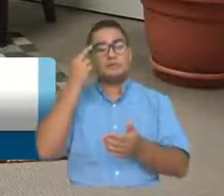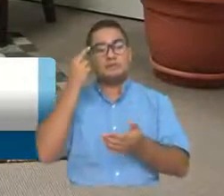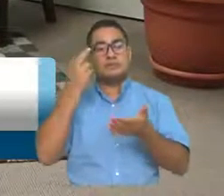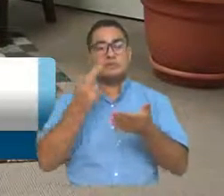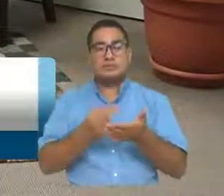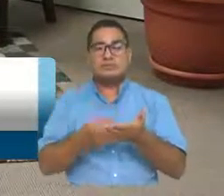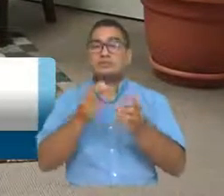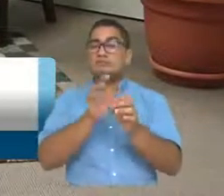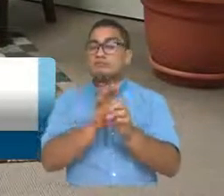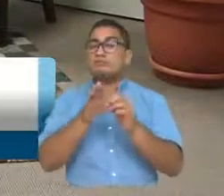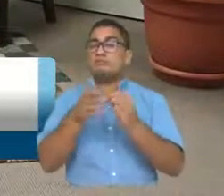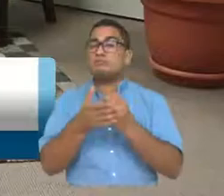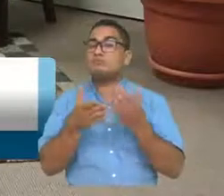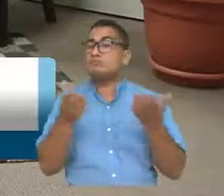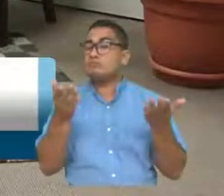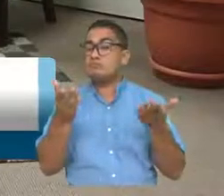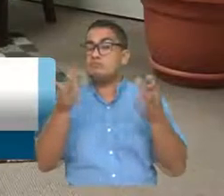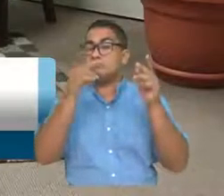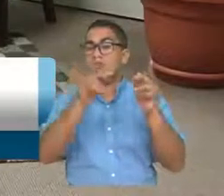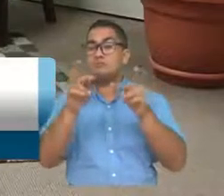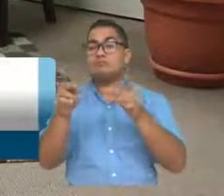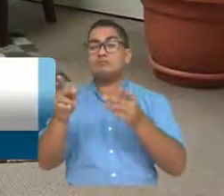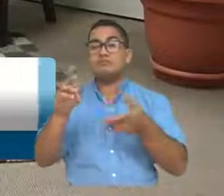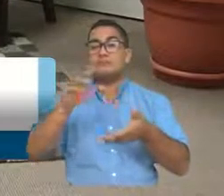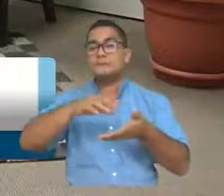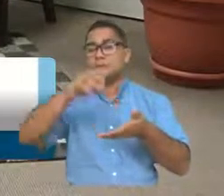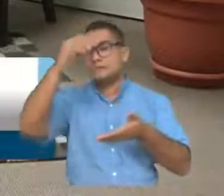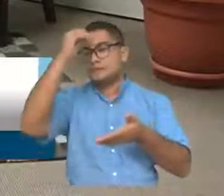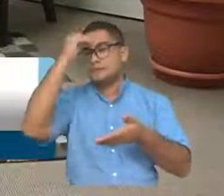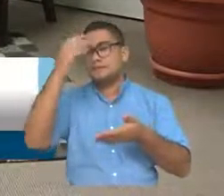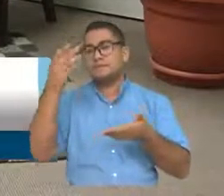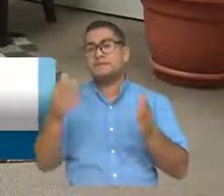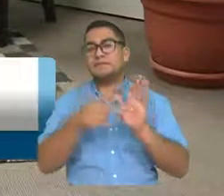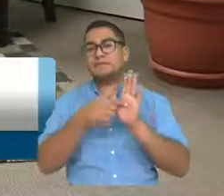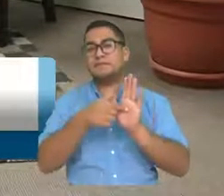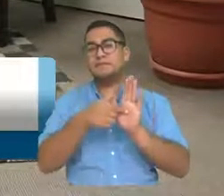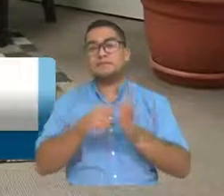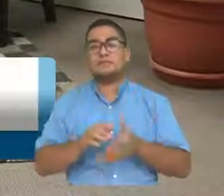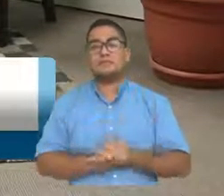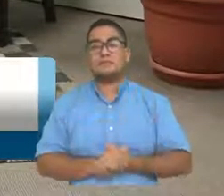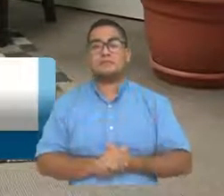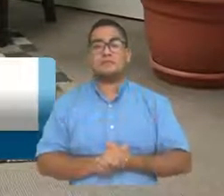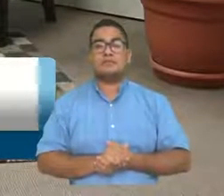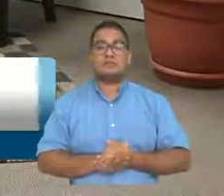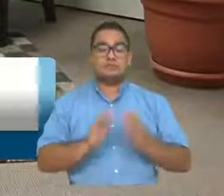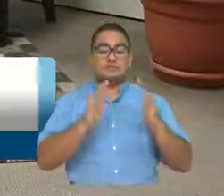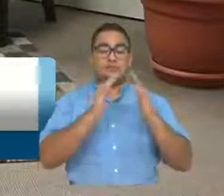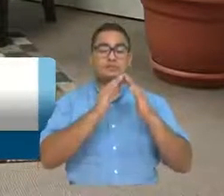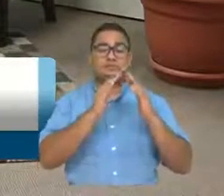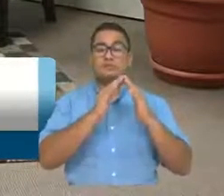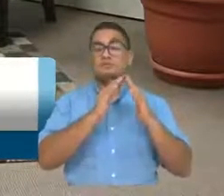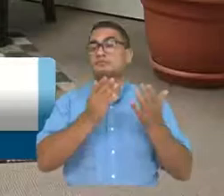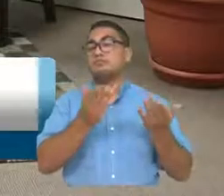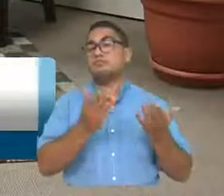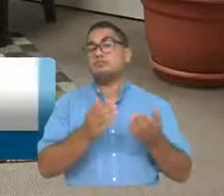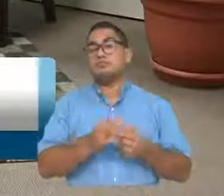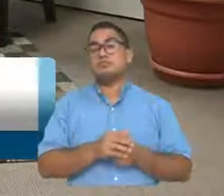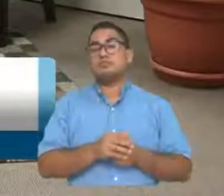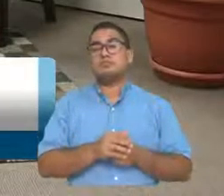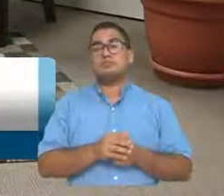de las recomendaciones, que cuando alguien vaya a comprar algo a la calle, pues que sea solamente uno el que salga y no el resto de la